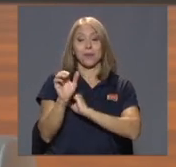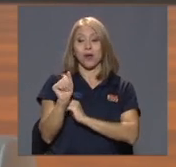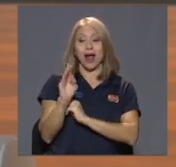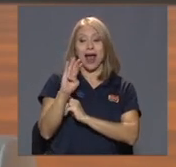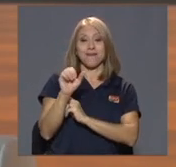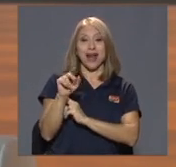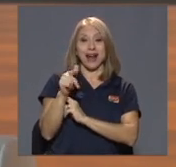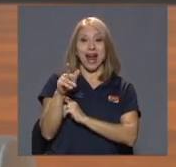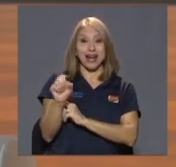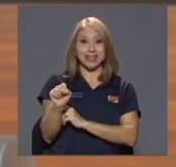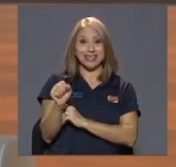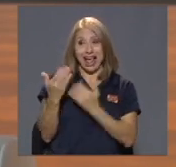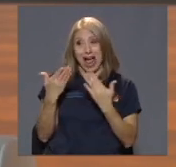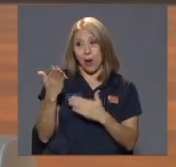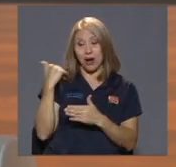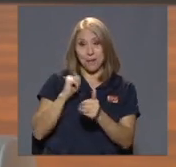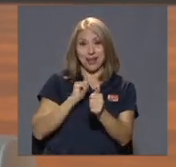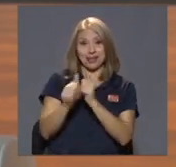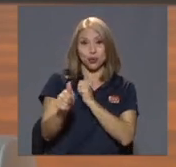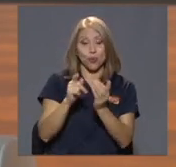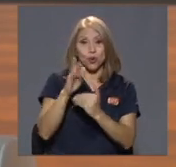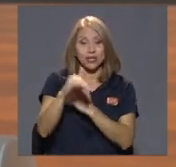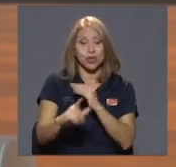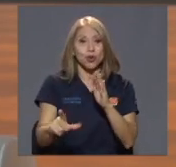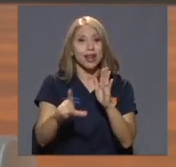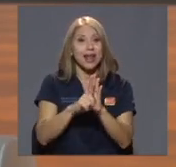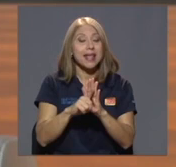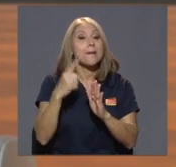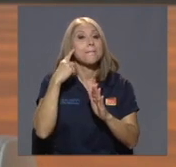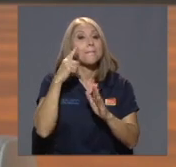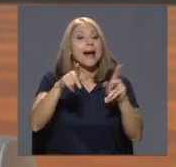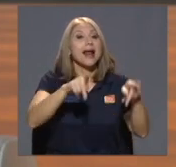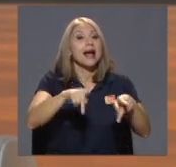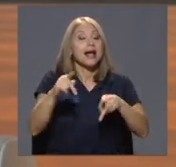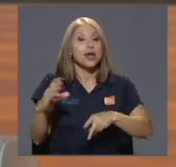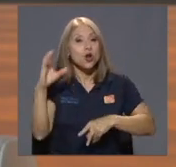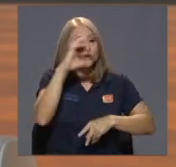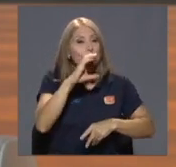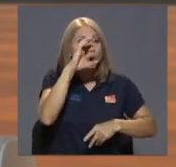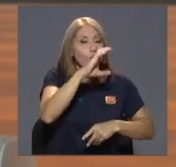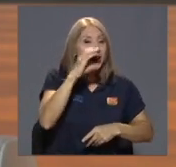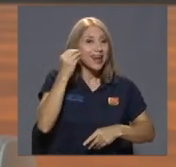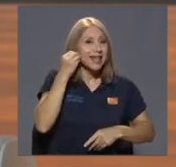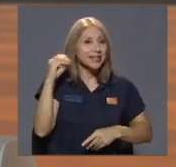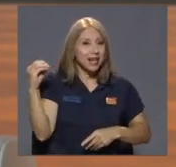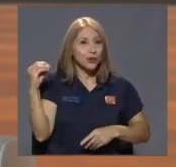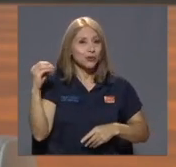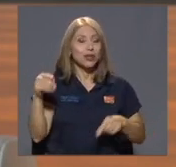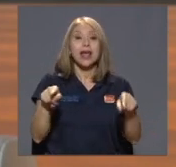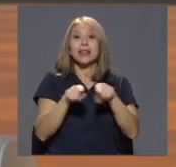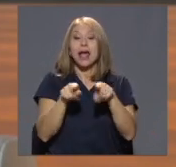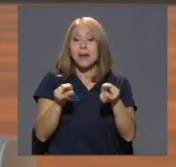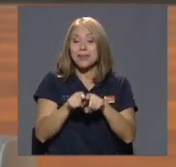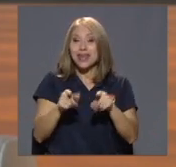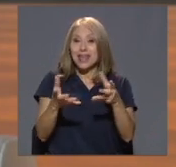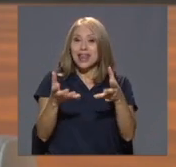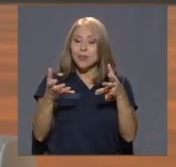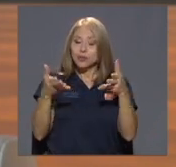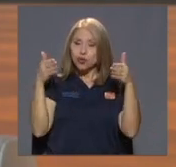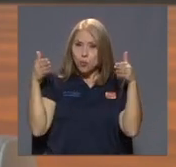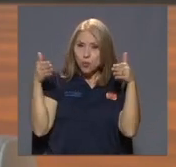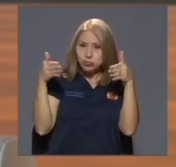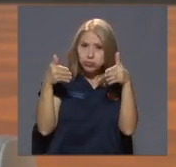coligalleros. Entonces, un poco más focalizado, utilizando redes, que es lo que se mueve más rápido, para informarle a